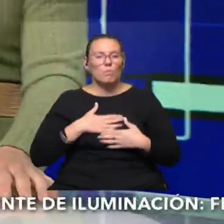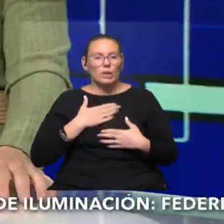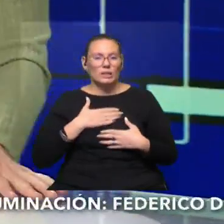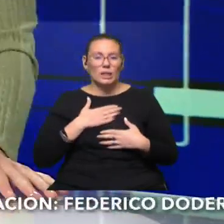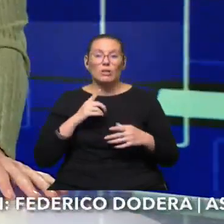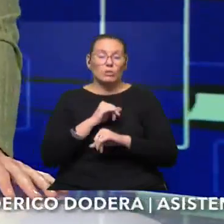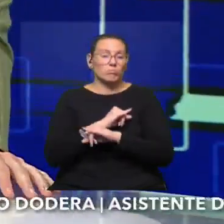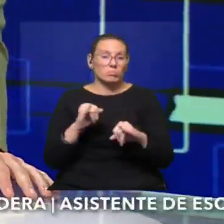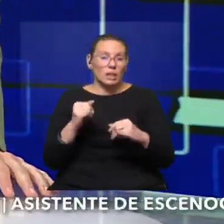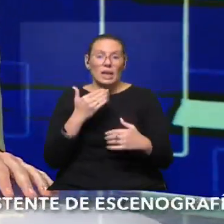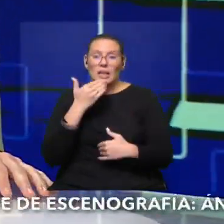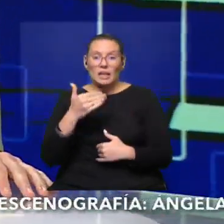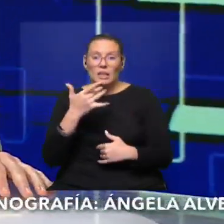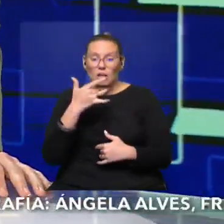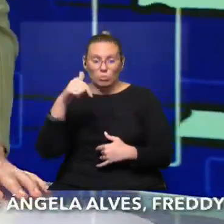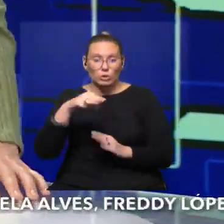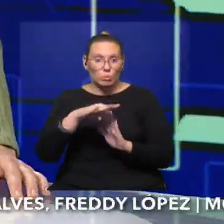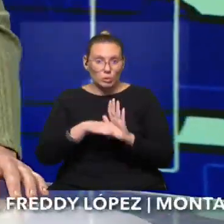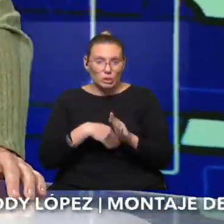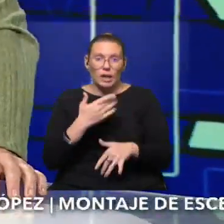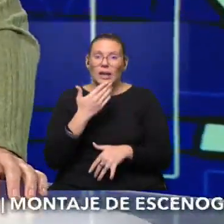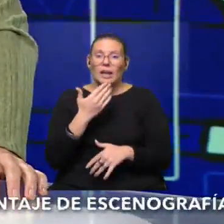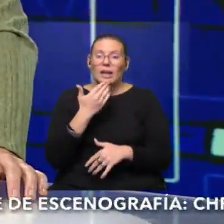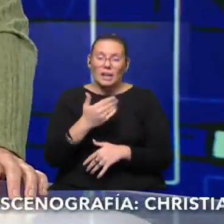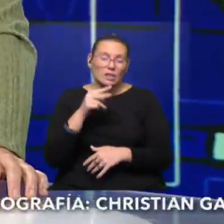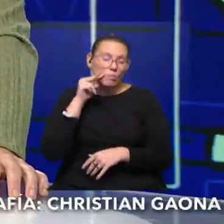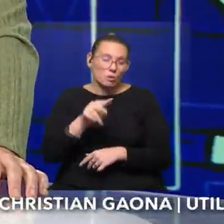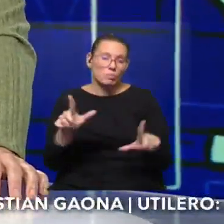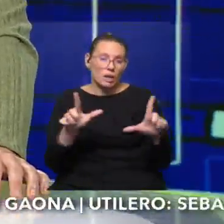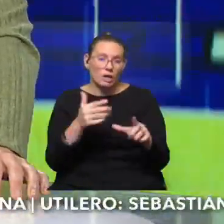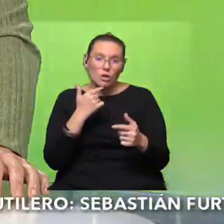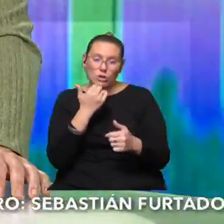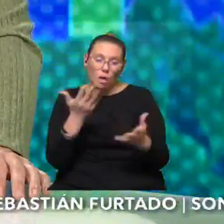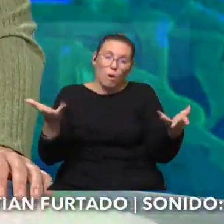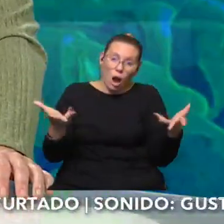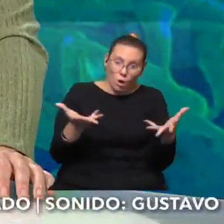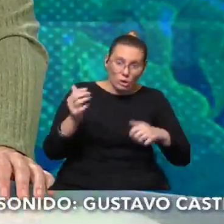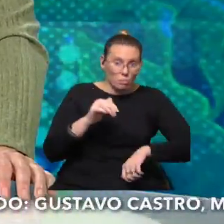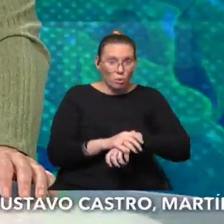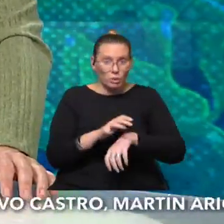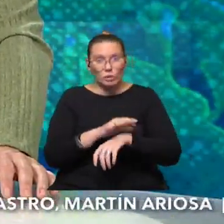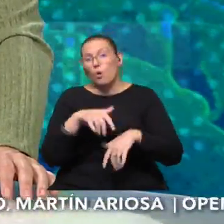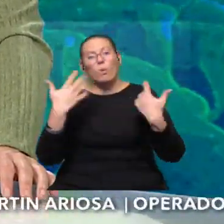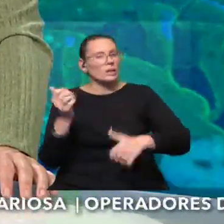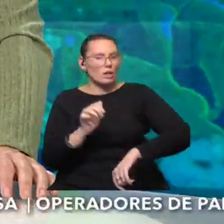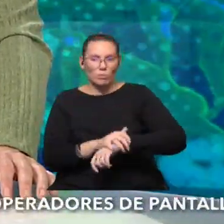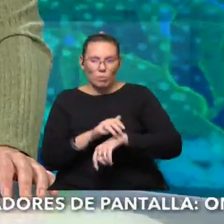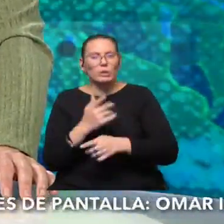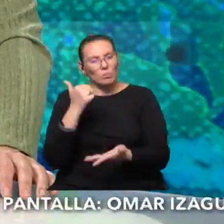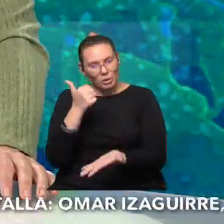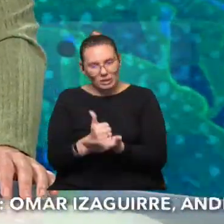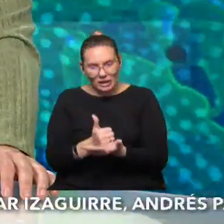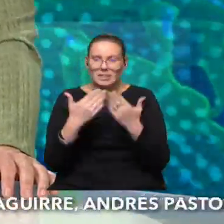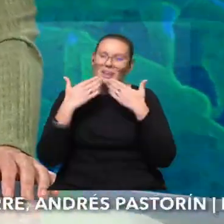placer nos tenemos que ir Gracias por este hermoso programa gracias por estar ahí no sabemos si ahora en este momento o en cualquier momento pero están